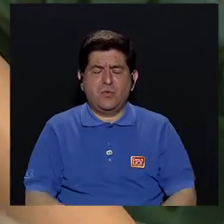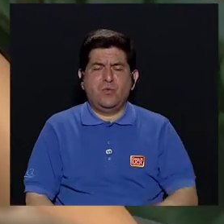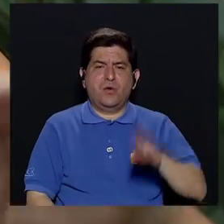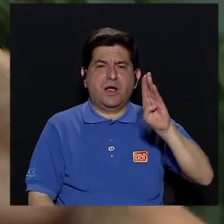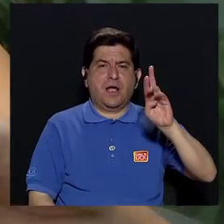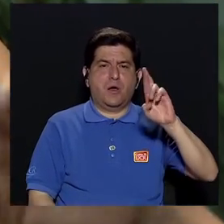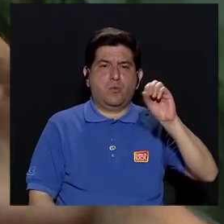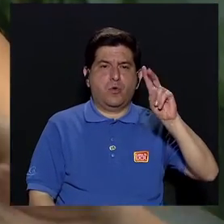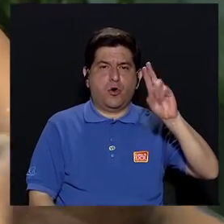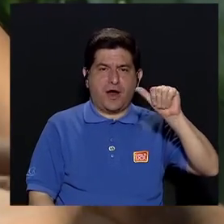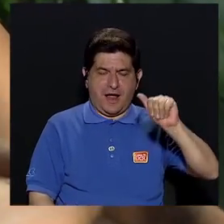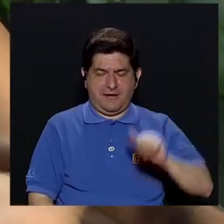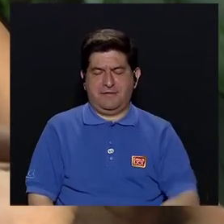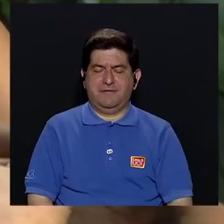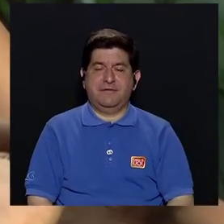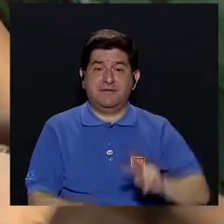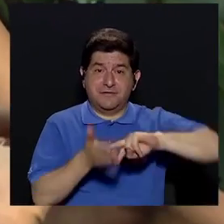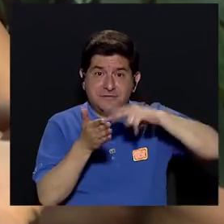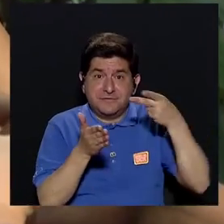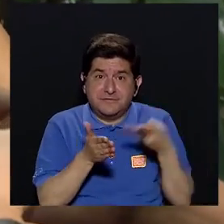Y tenemos